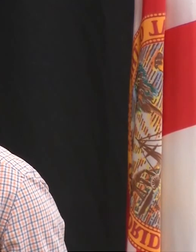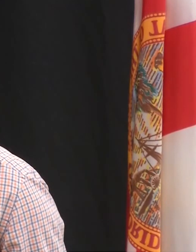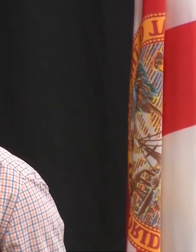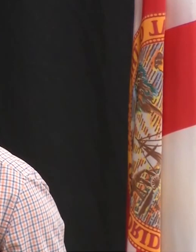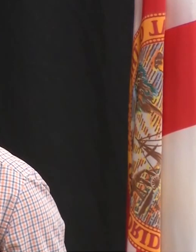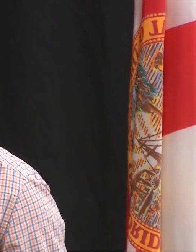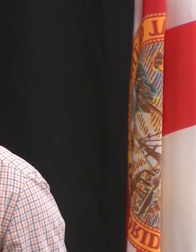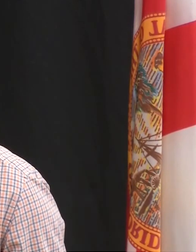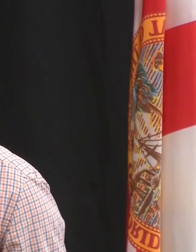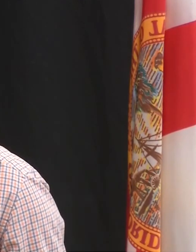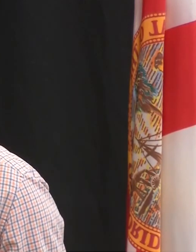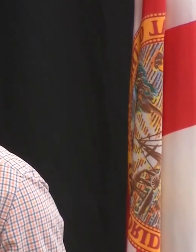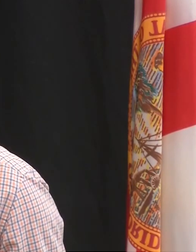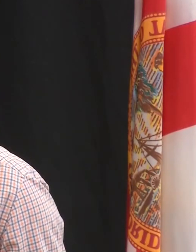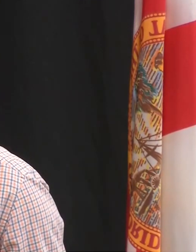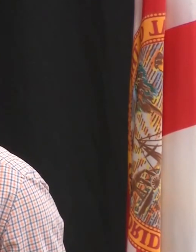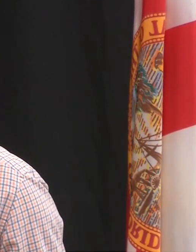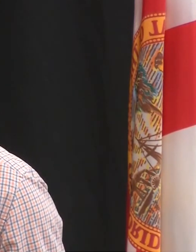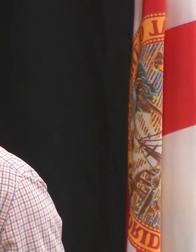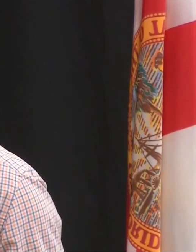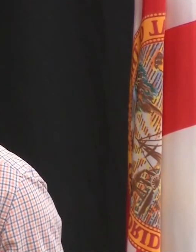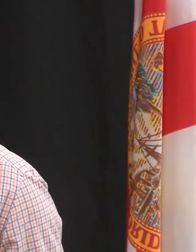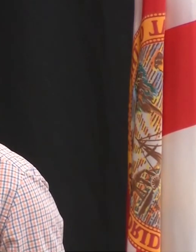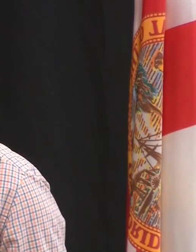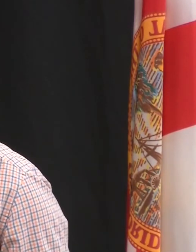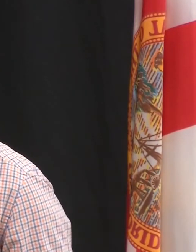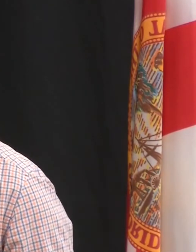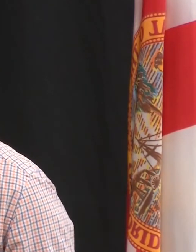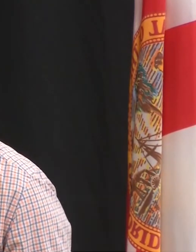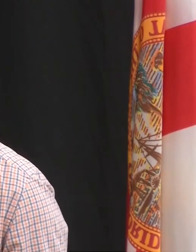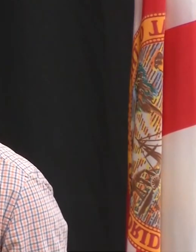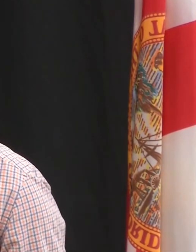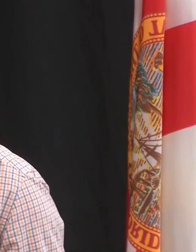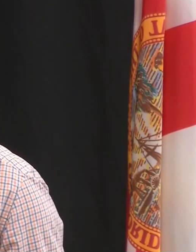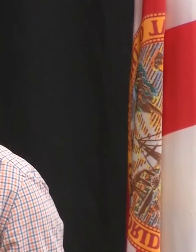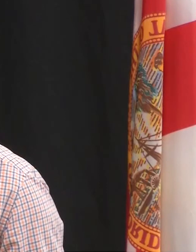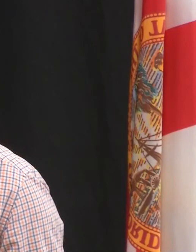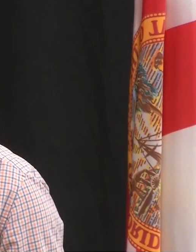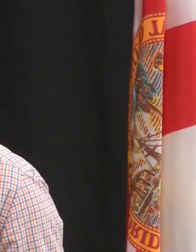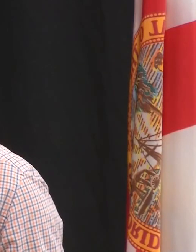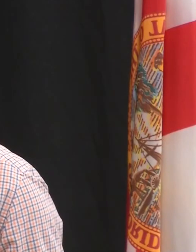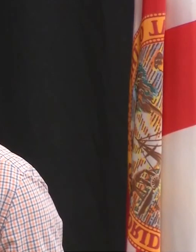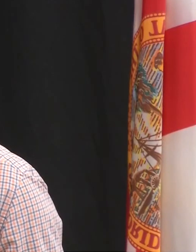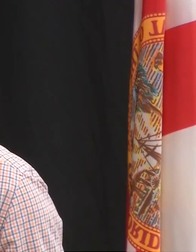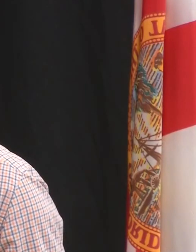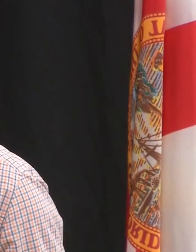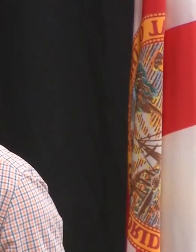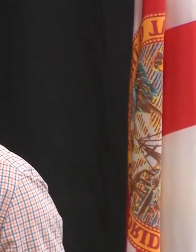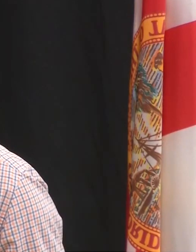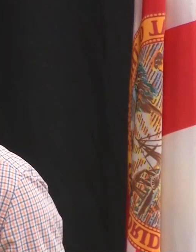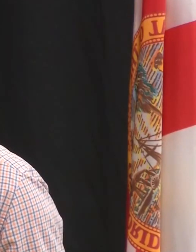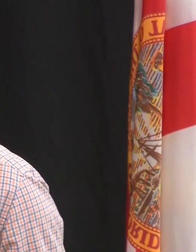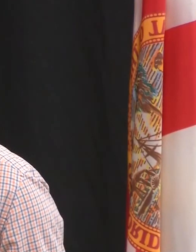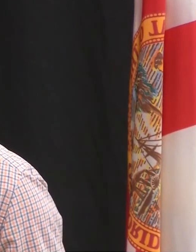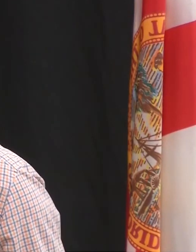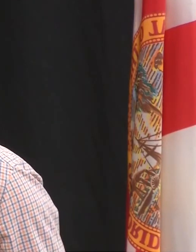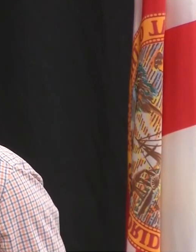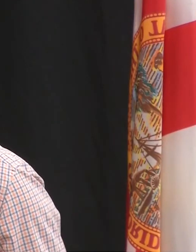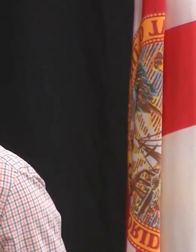https://uredc.com. Los negocios esenciales incluyen tiendas de